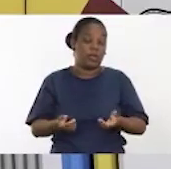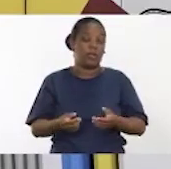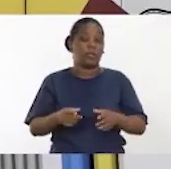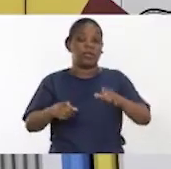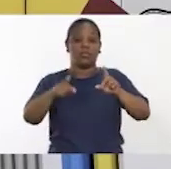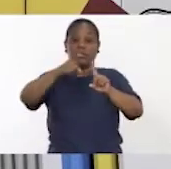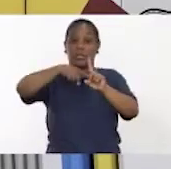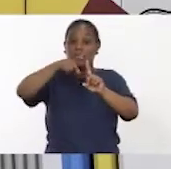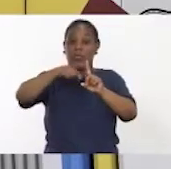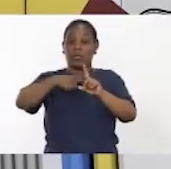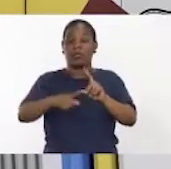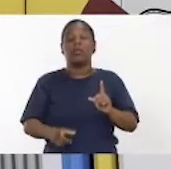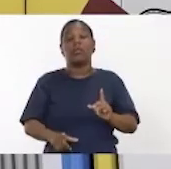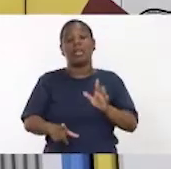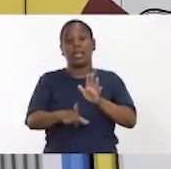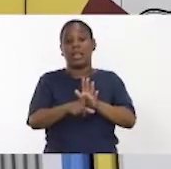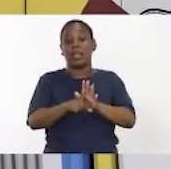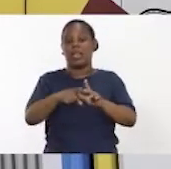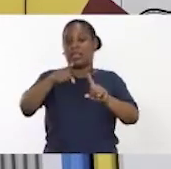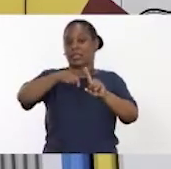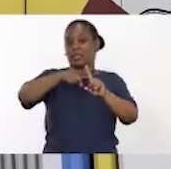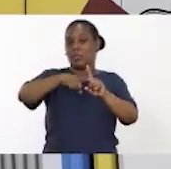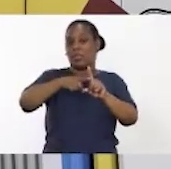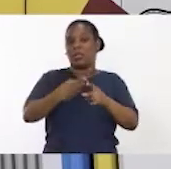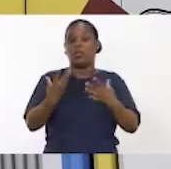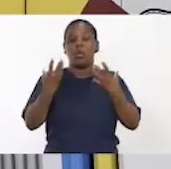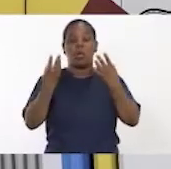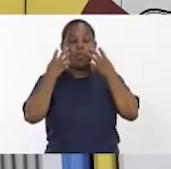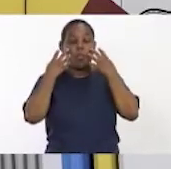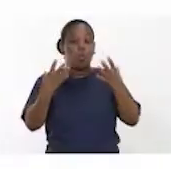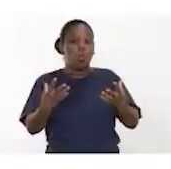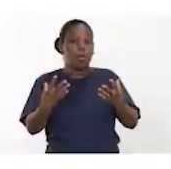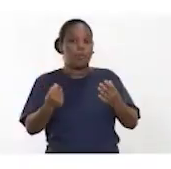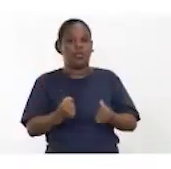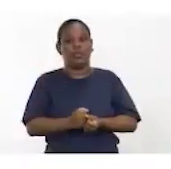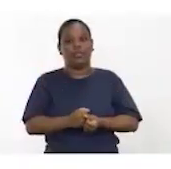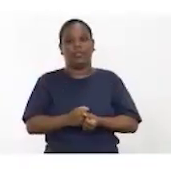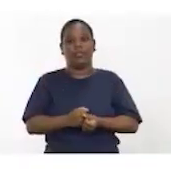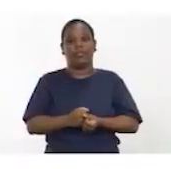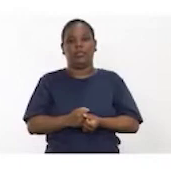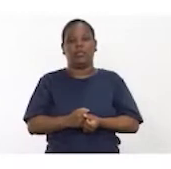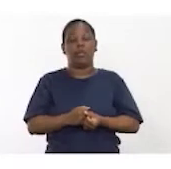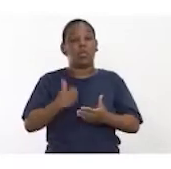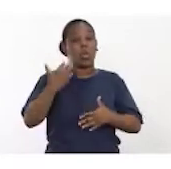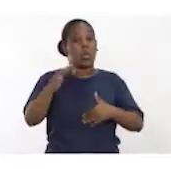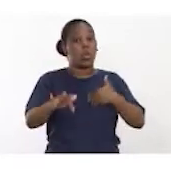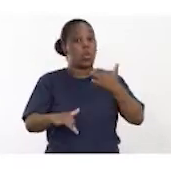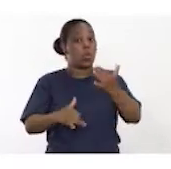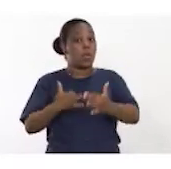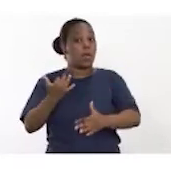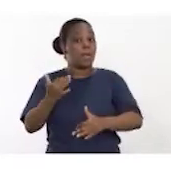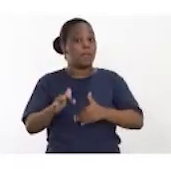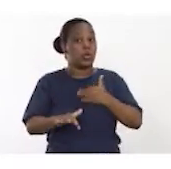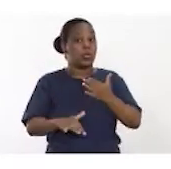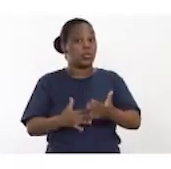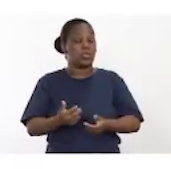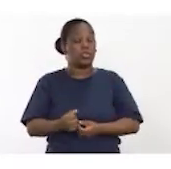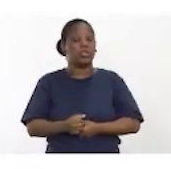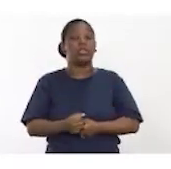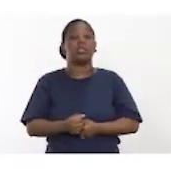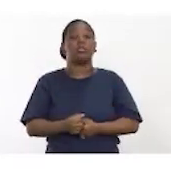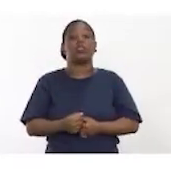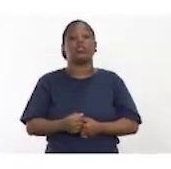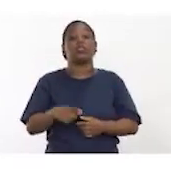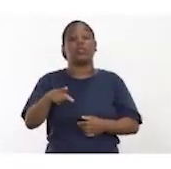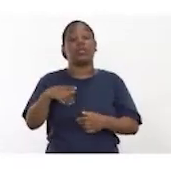termodinámica. Muy importante. Los procesos, los isoprocesos